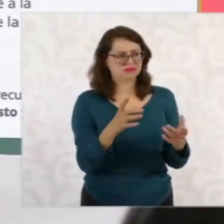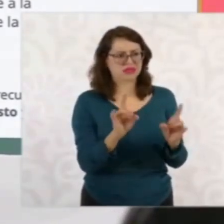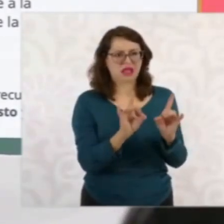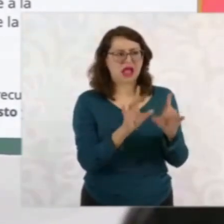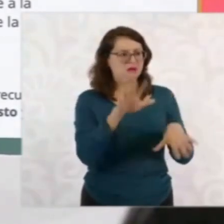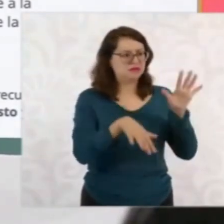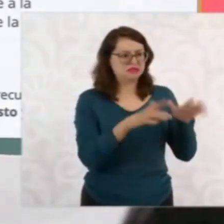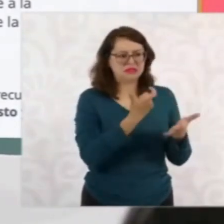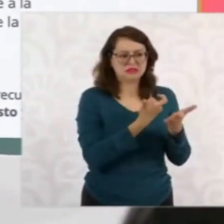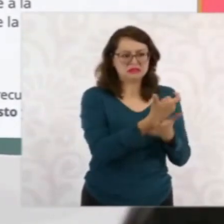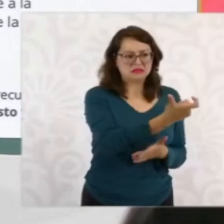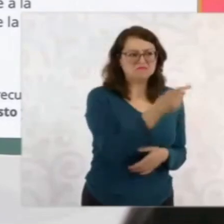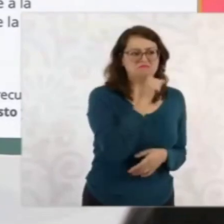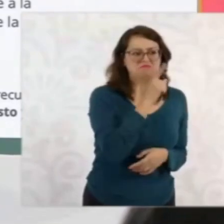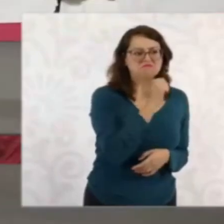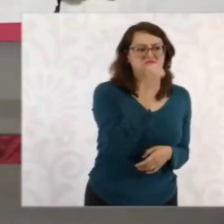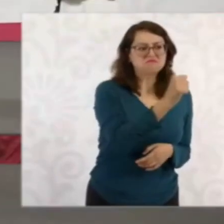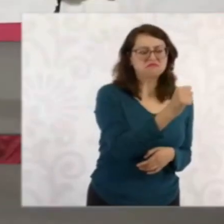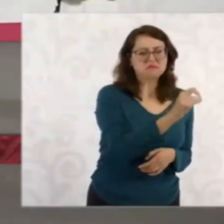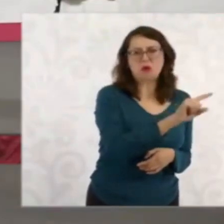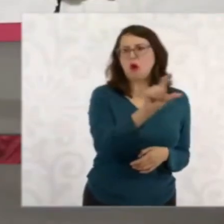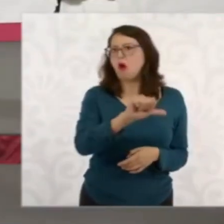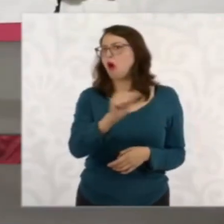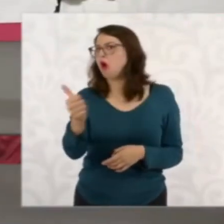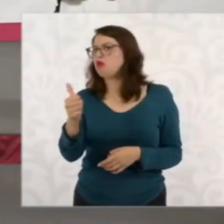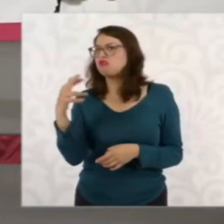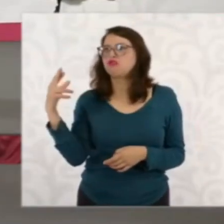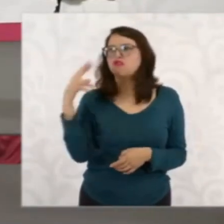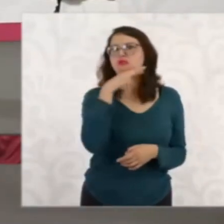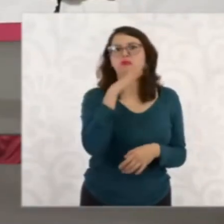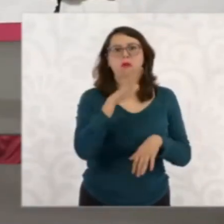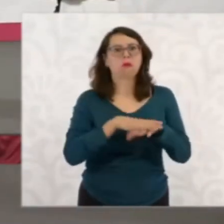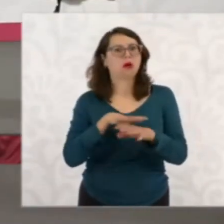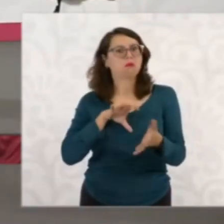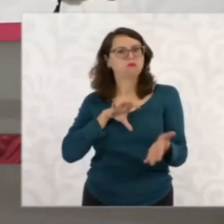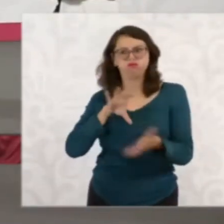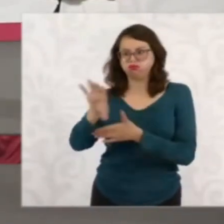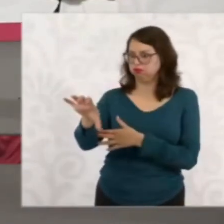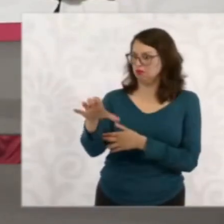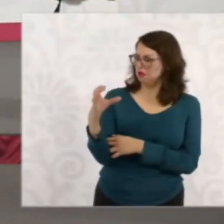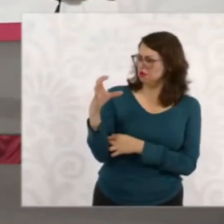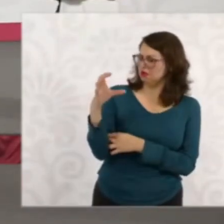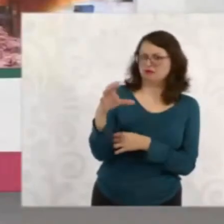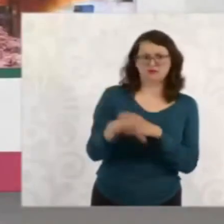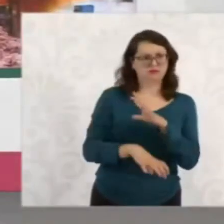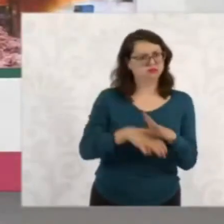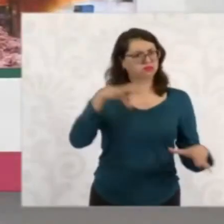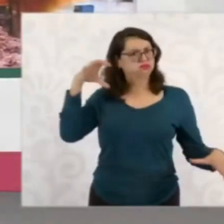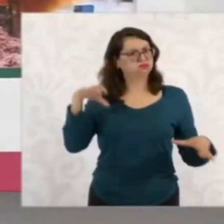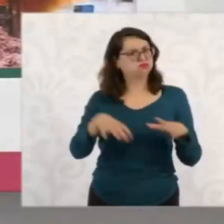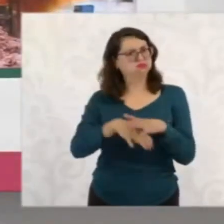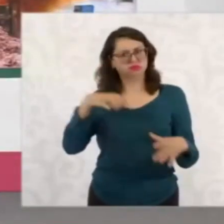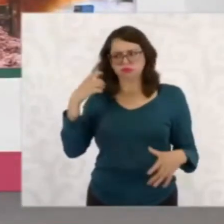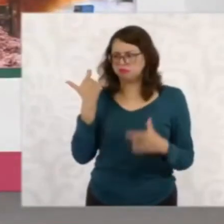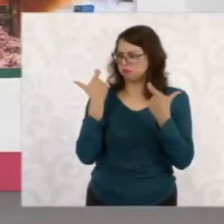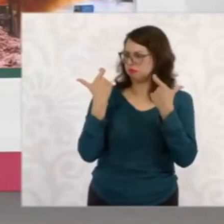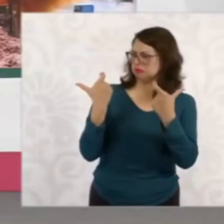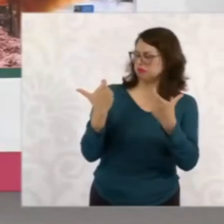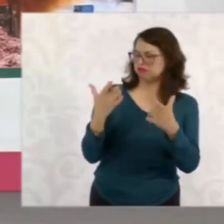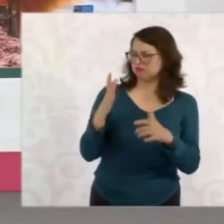que reaccionan un poquito más rápido, pero también se aprovechan mucho de la figura para sacar cada vez más dinero.